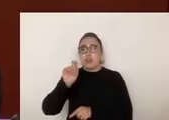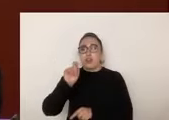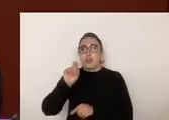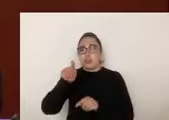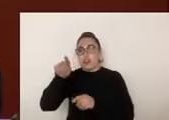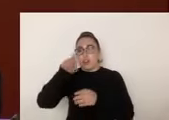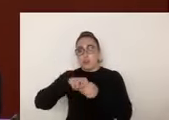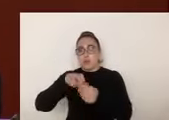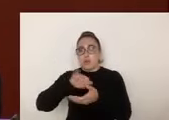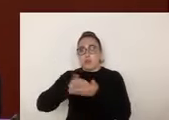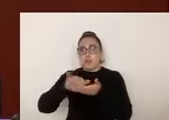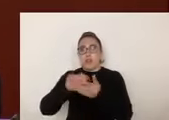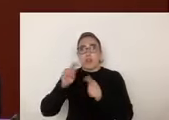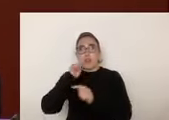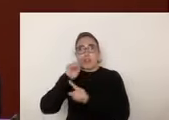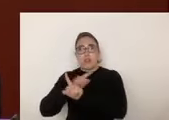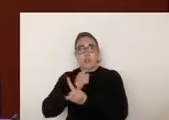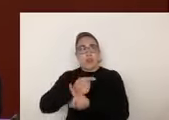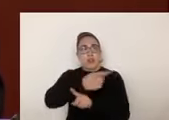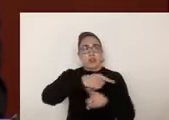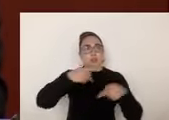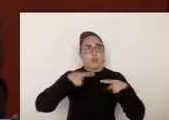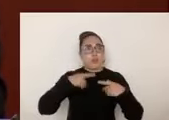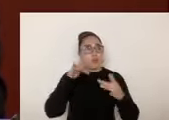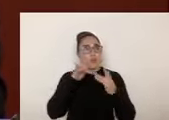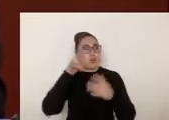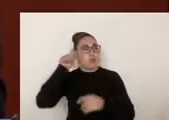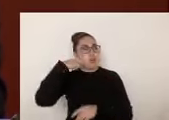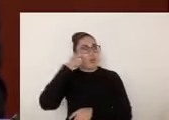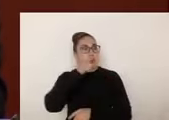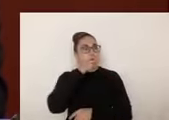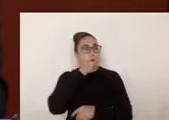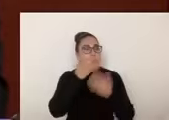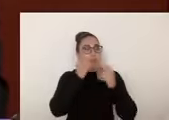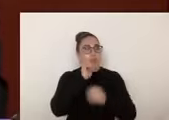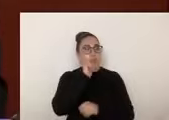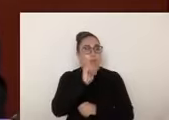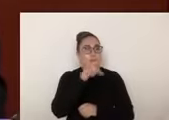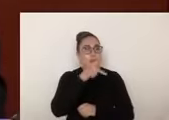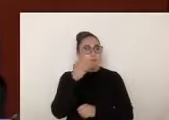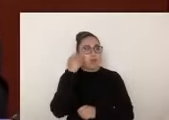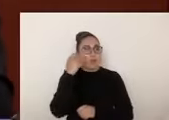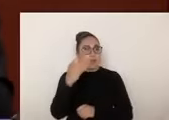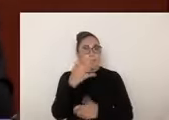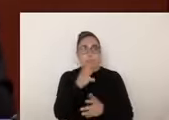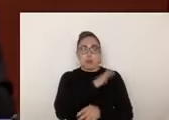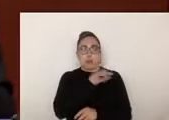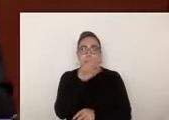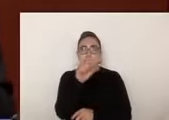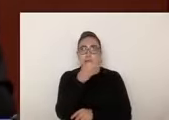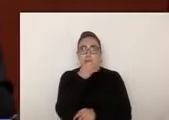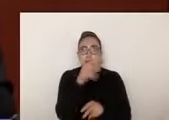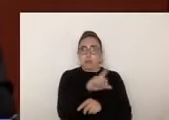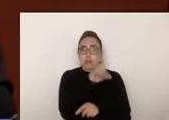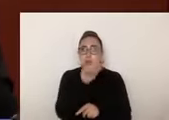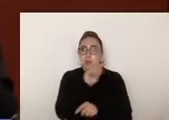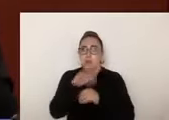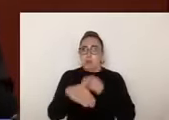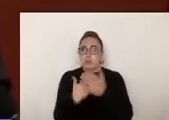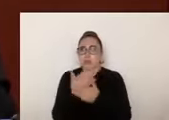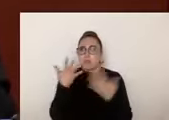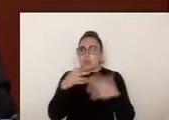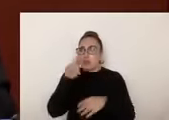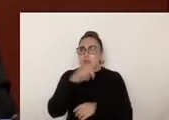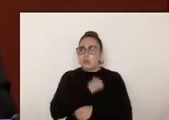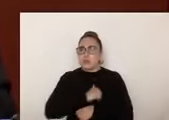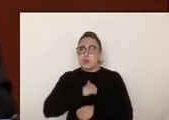York y nadie llama a la policía. Bueno, al final se llamó a la policía, pero 20 y tantos minutos después, y todo el mundo decía al día siguiente, qué horror, gritaba